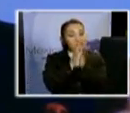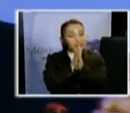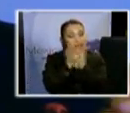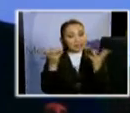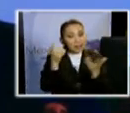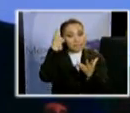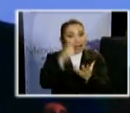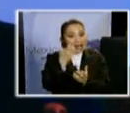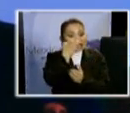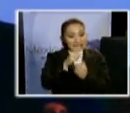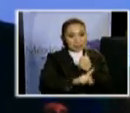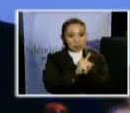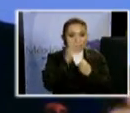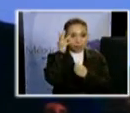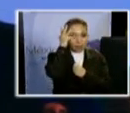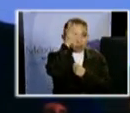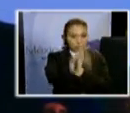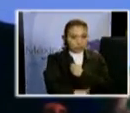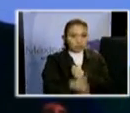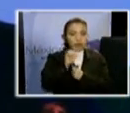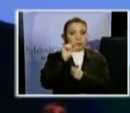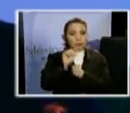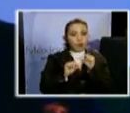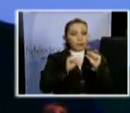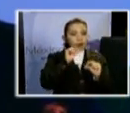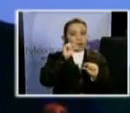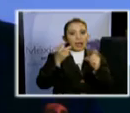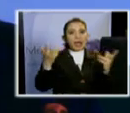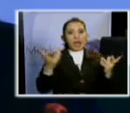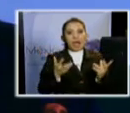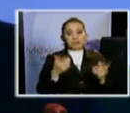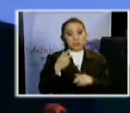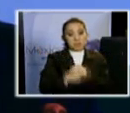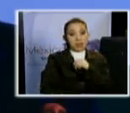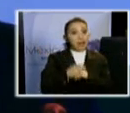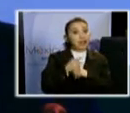para poder lidiar con este problema que de forma incidental también genera una gran